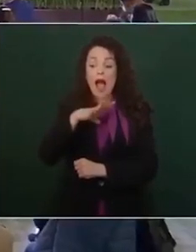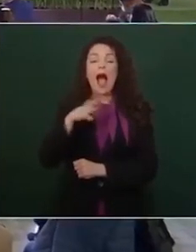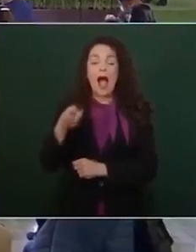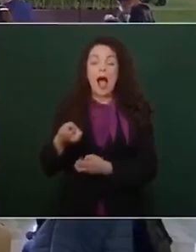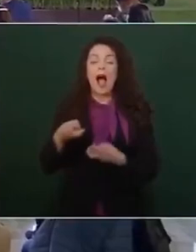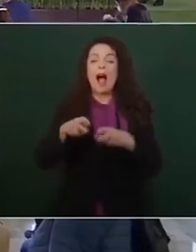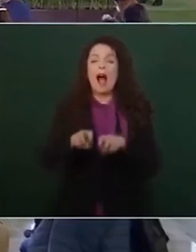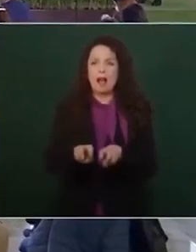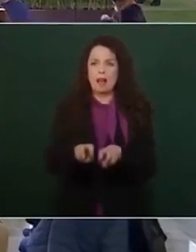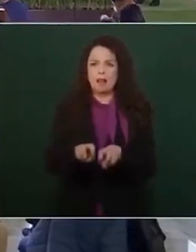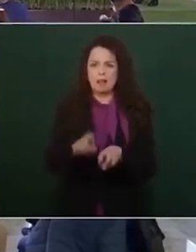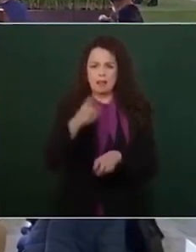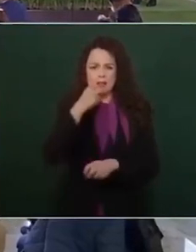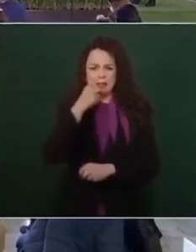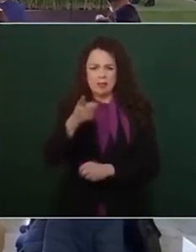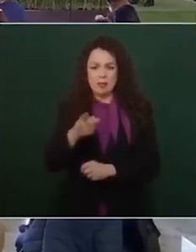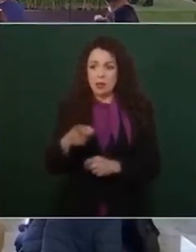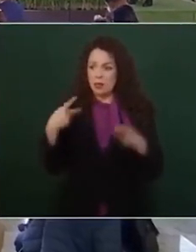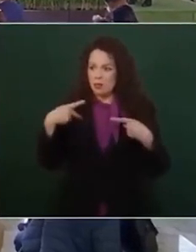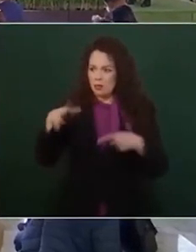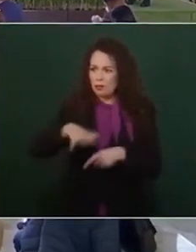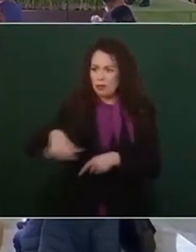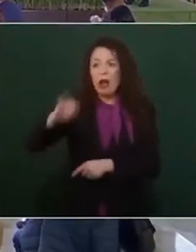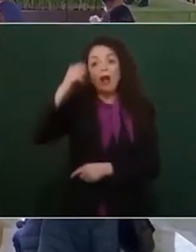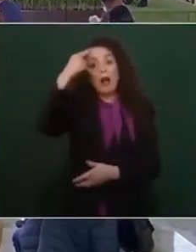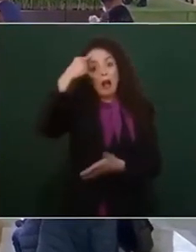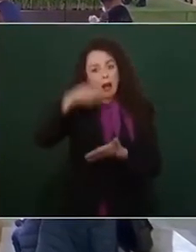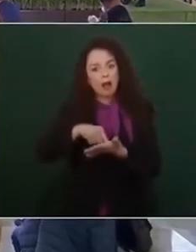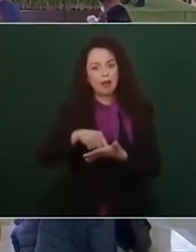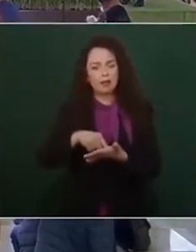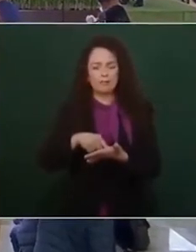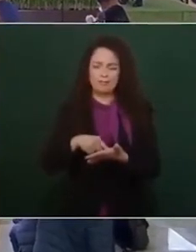Y muchos lo creyeron.